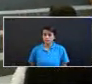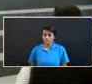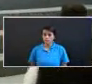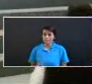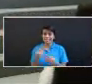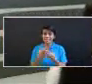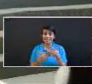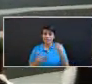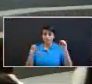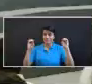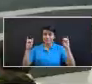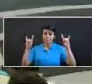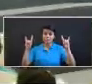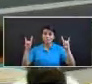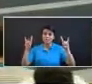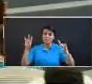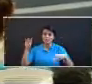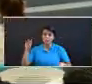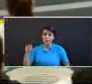Unidos, ¿verdad?